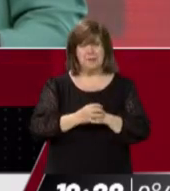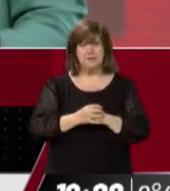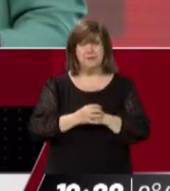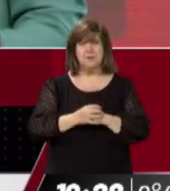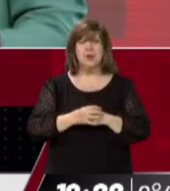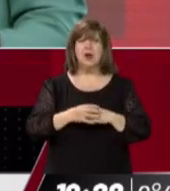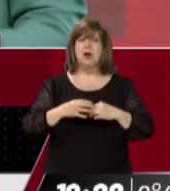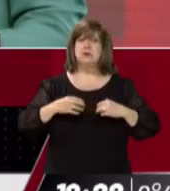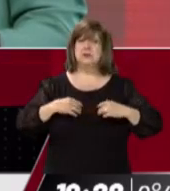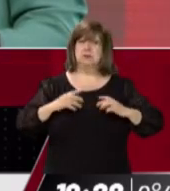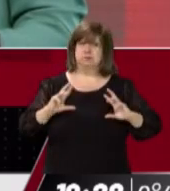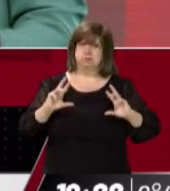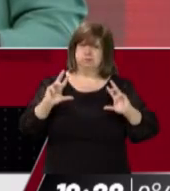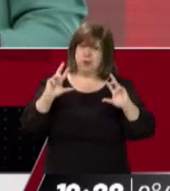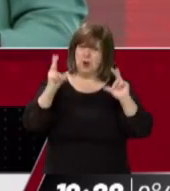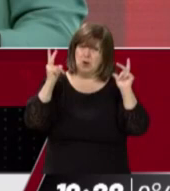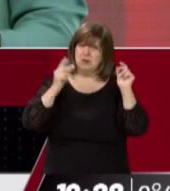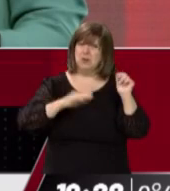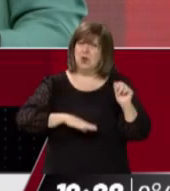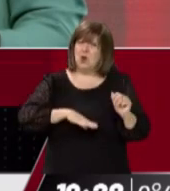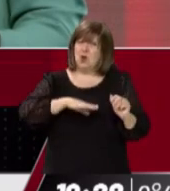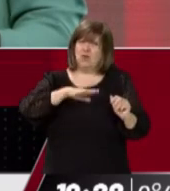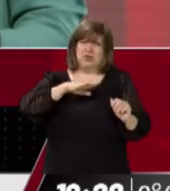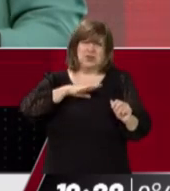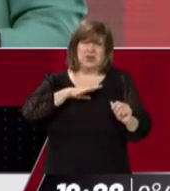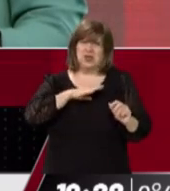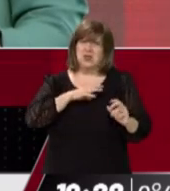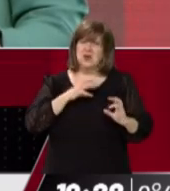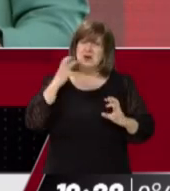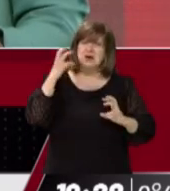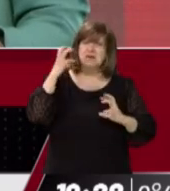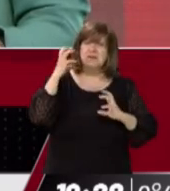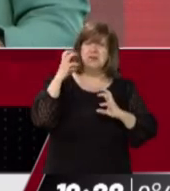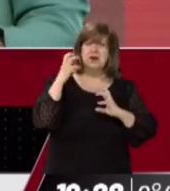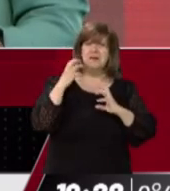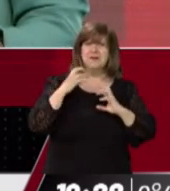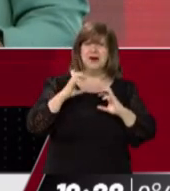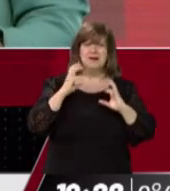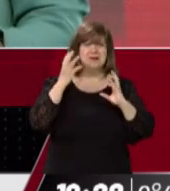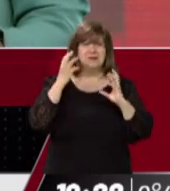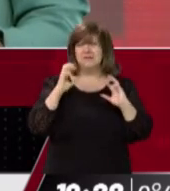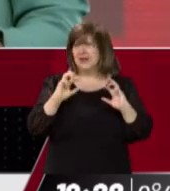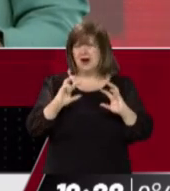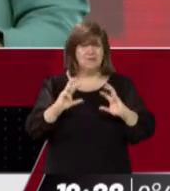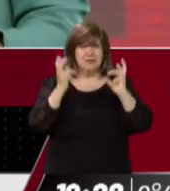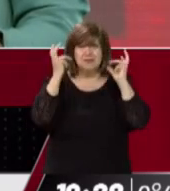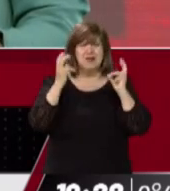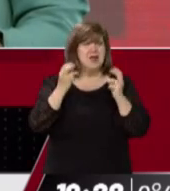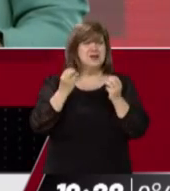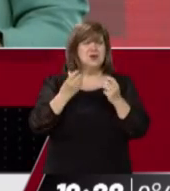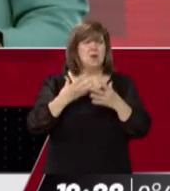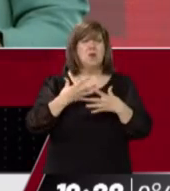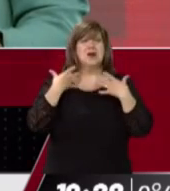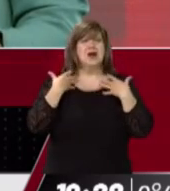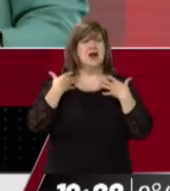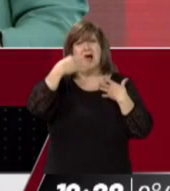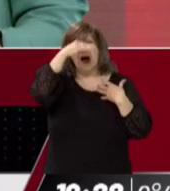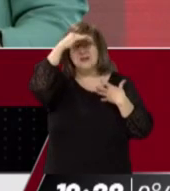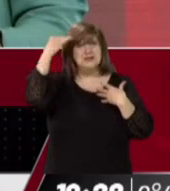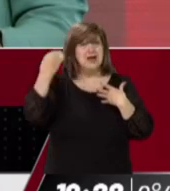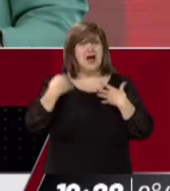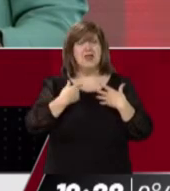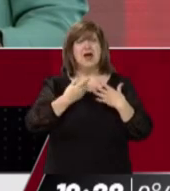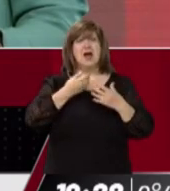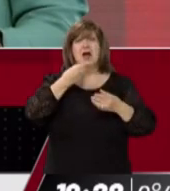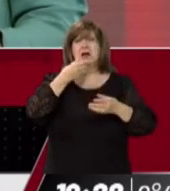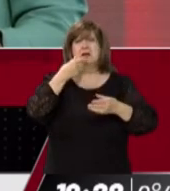me da mucha indignación me da bronca porque estoy estoy cansada de que de que hable